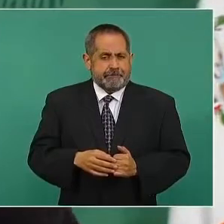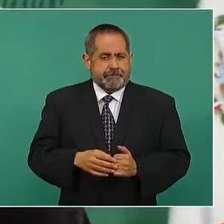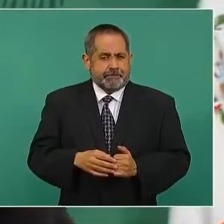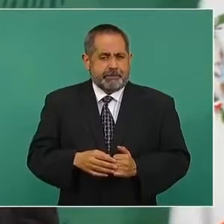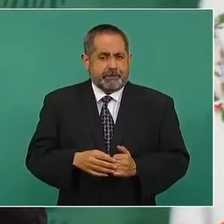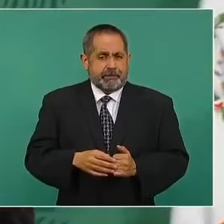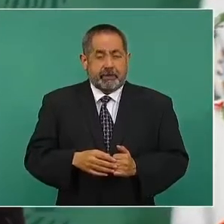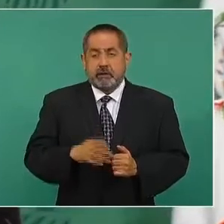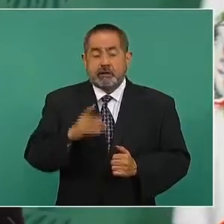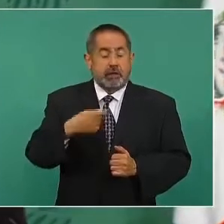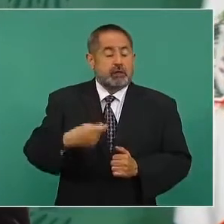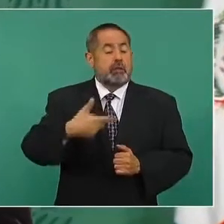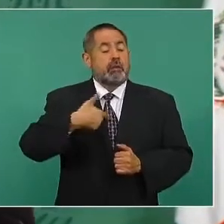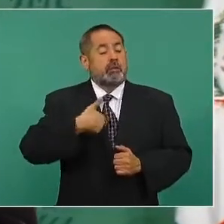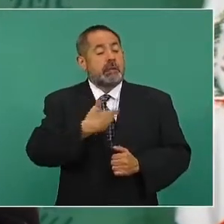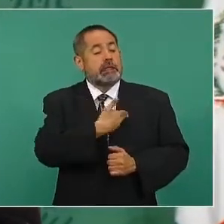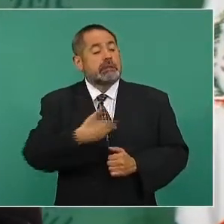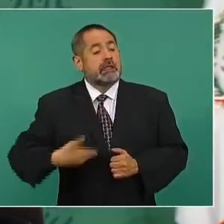me digan presidente.